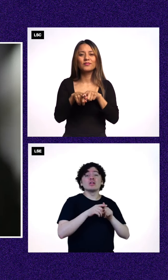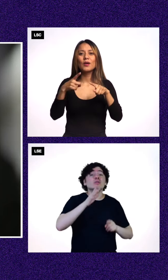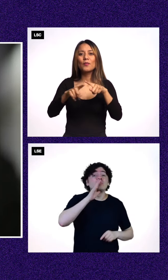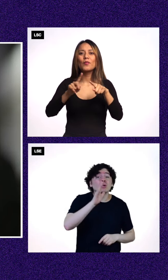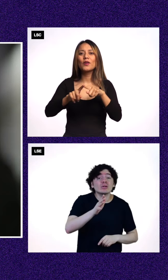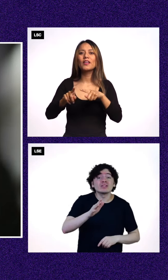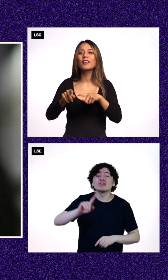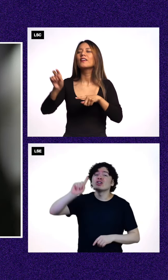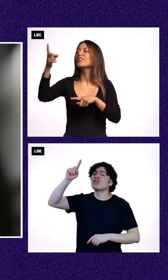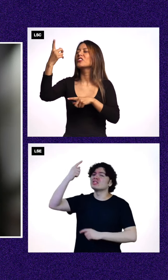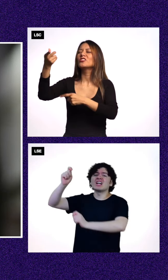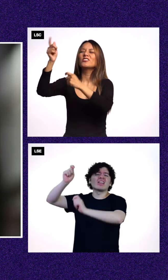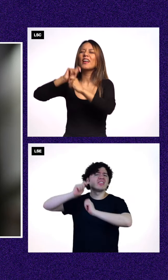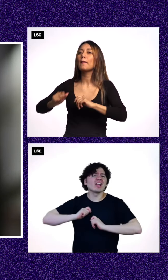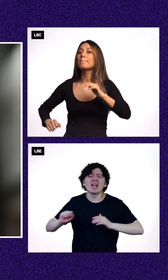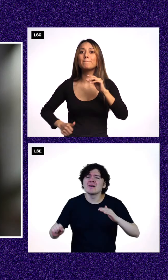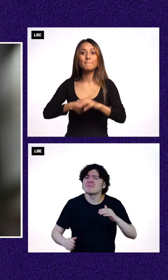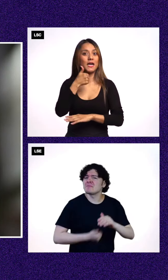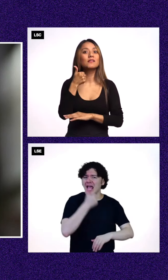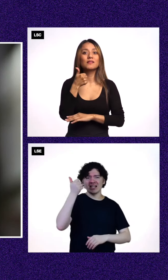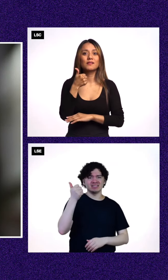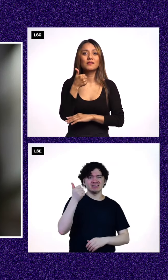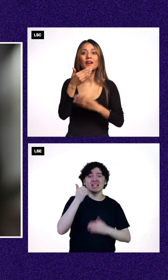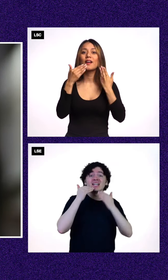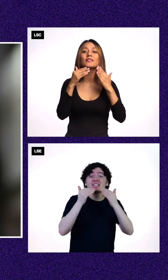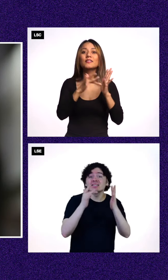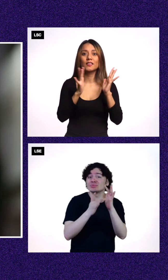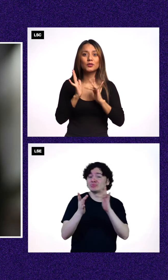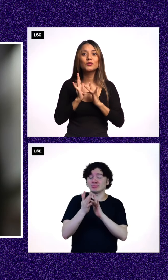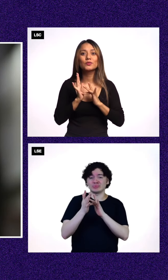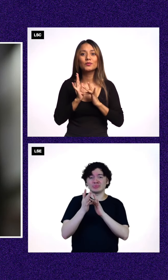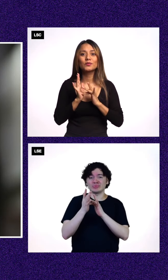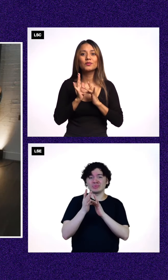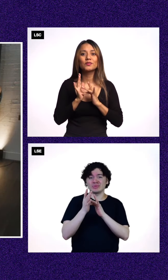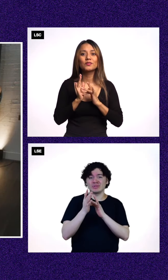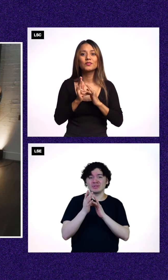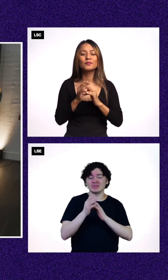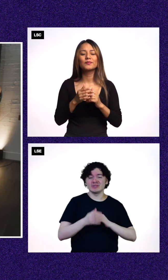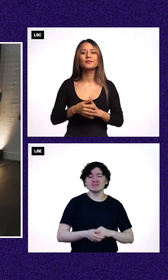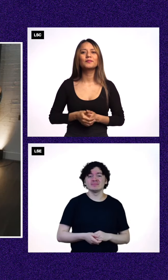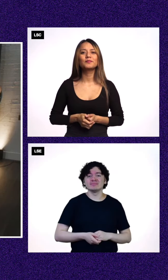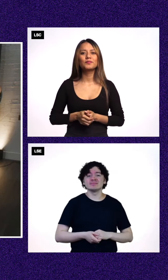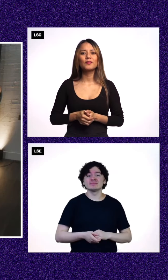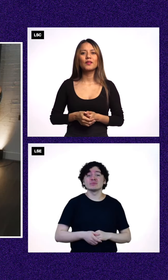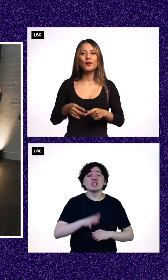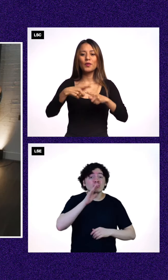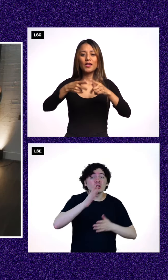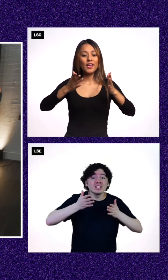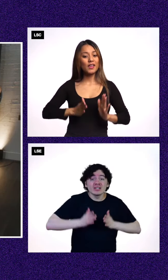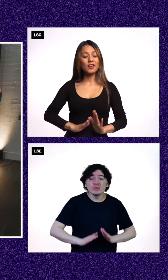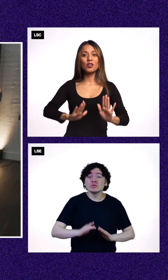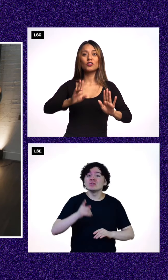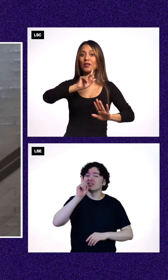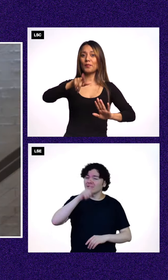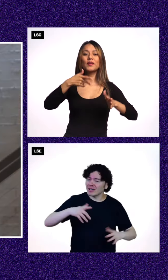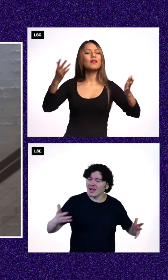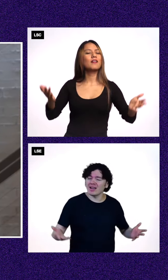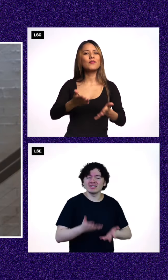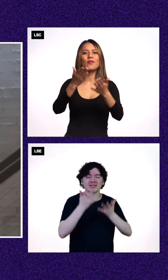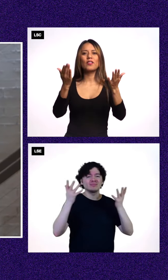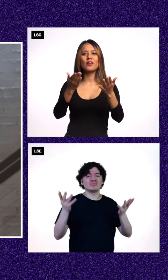su ánimo por medio de Cristo. Por medio de Cristo, sí, Jesús, el Hijo, es un animador.